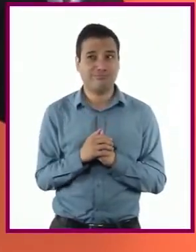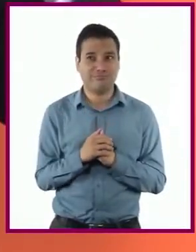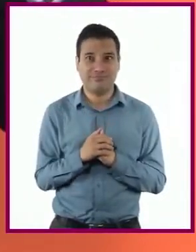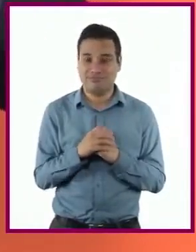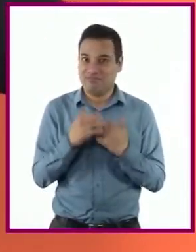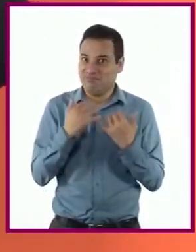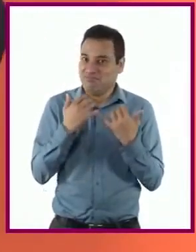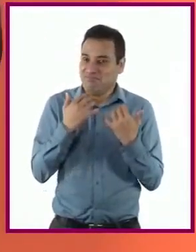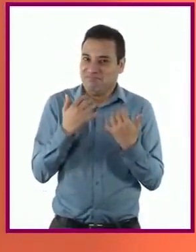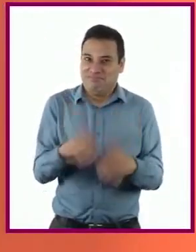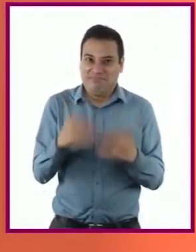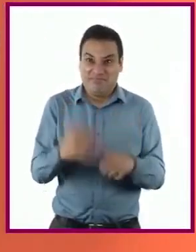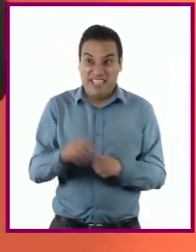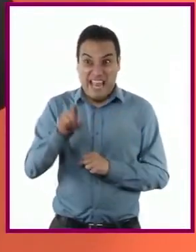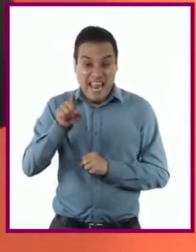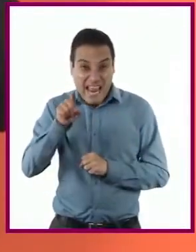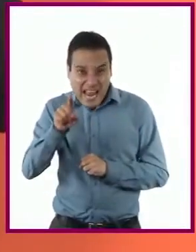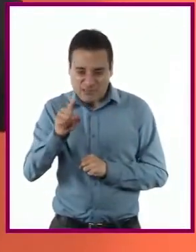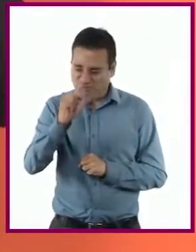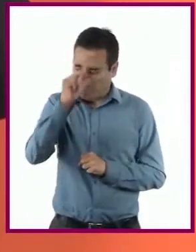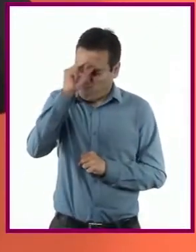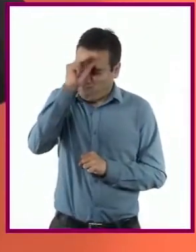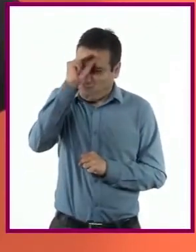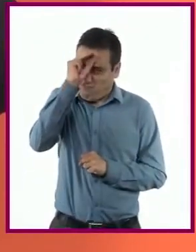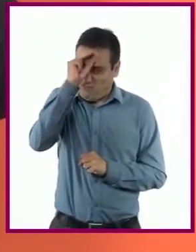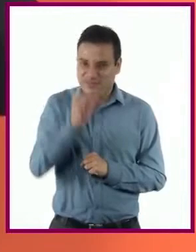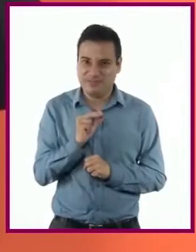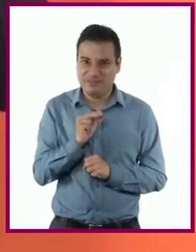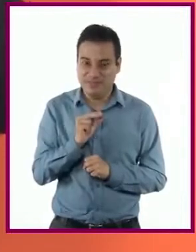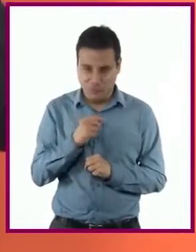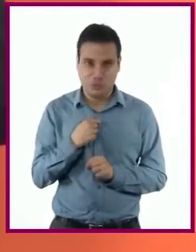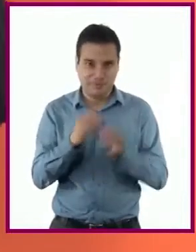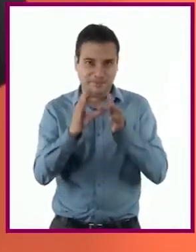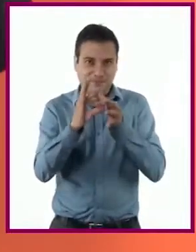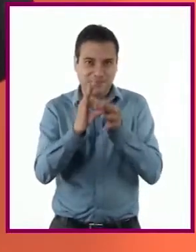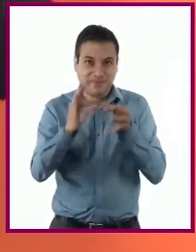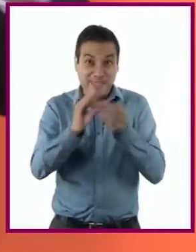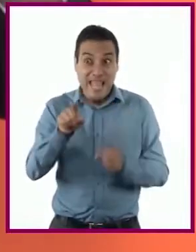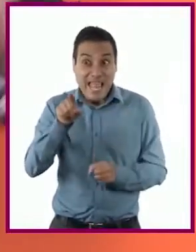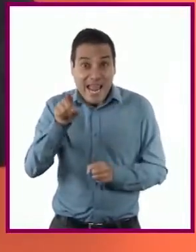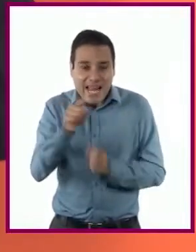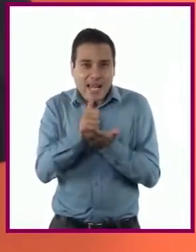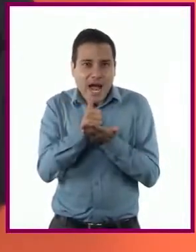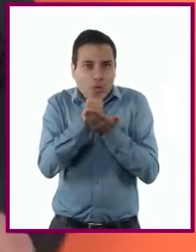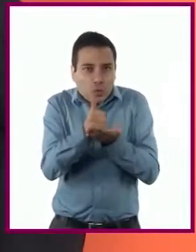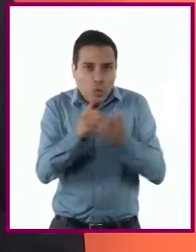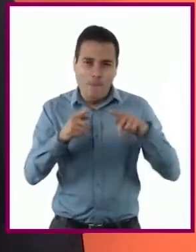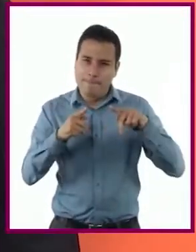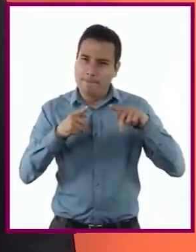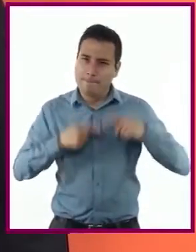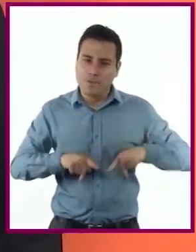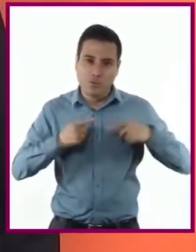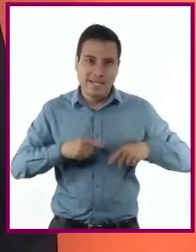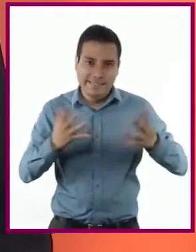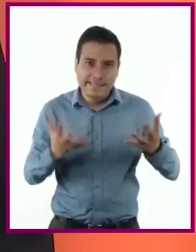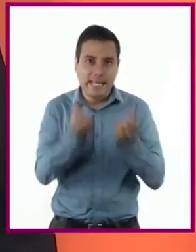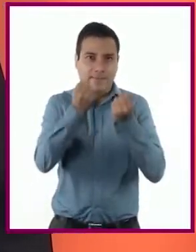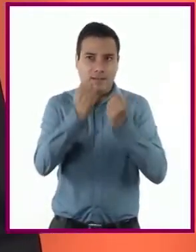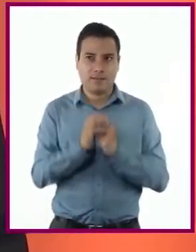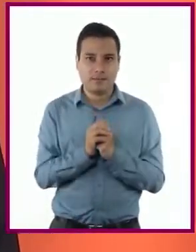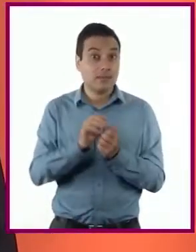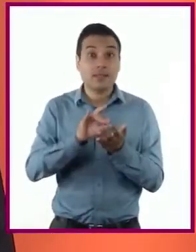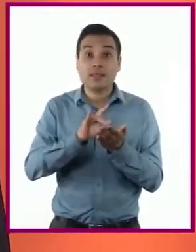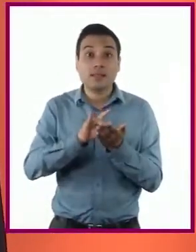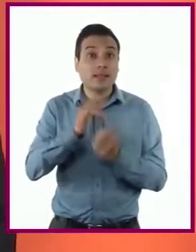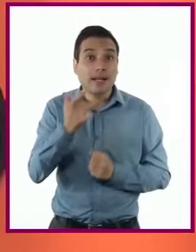las aportaciones. Sin embargo, les adelanto que él ayudó a salvar miles de vidas con el uso de las